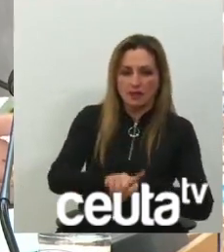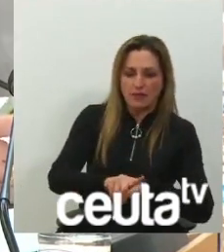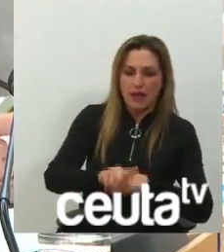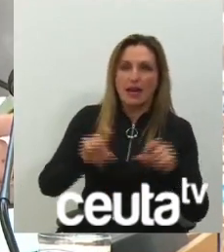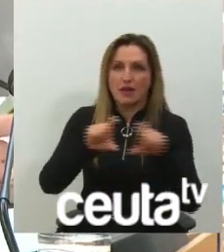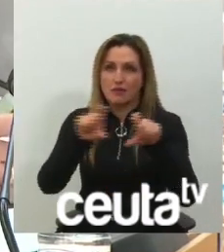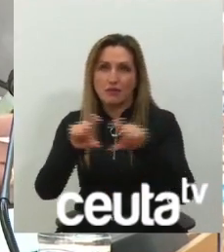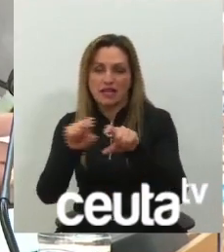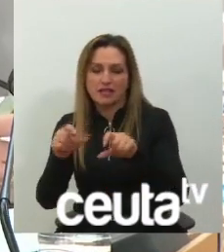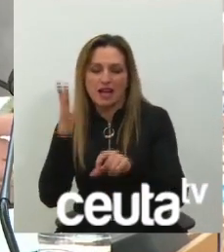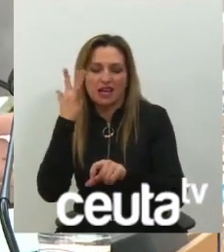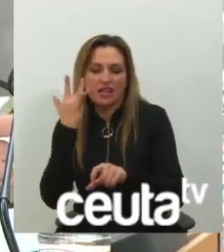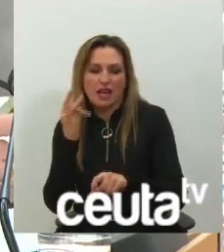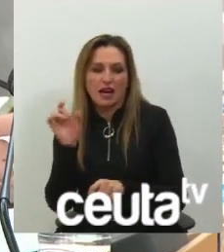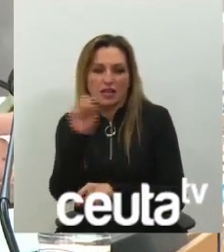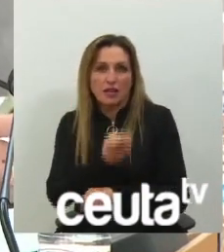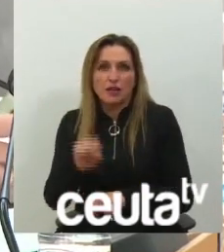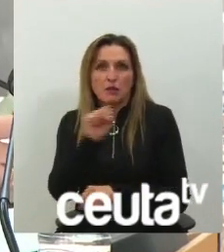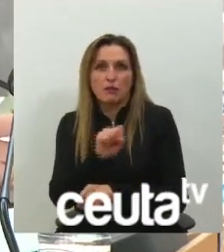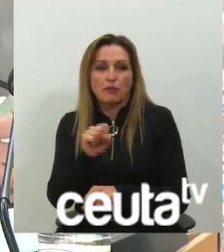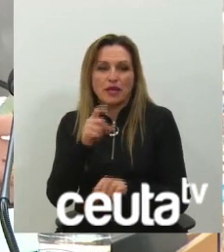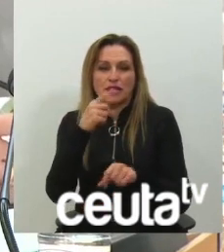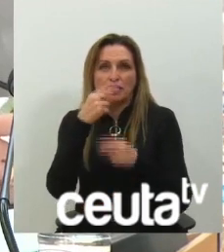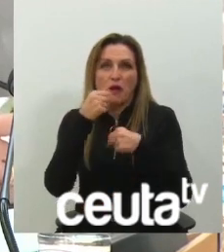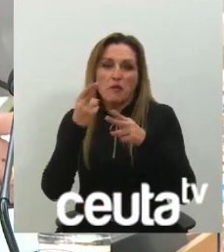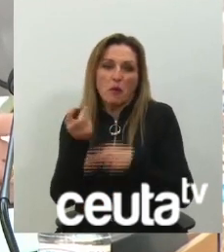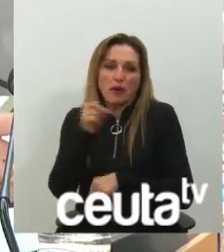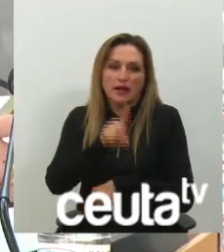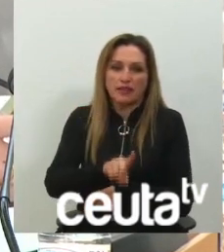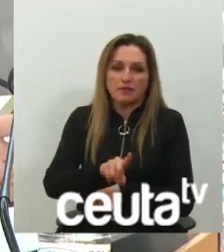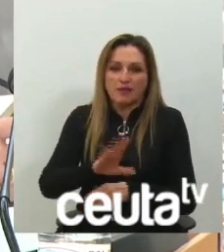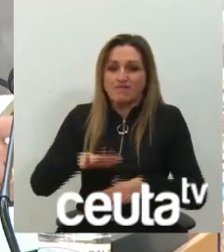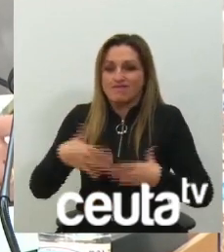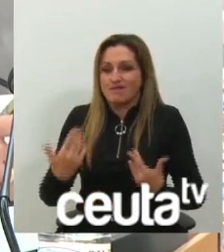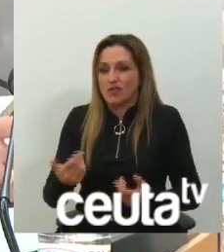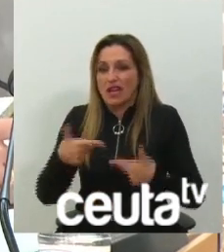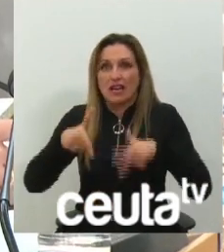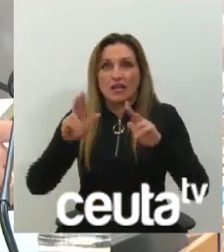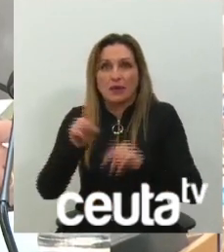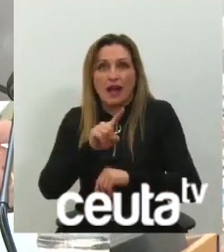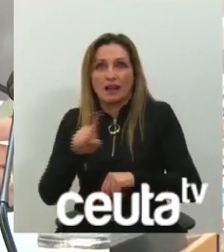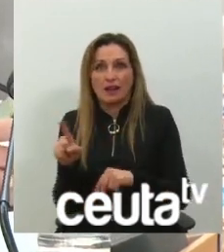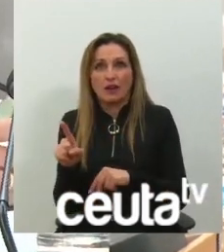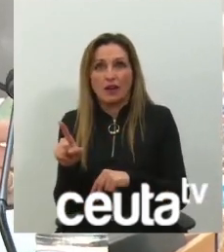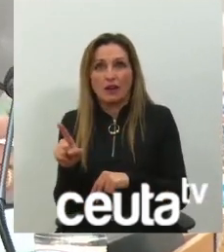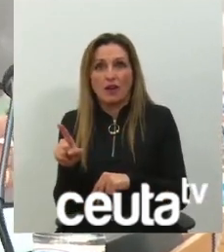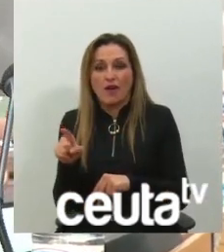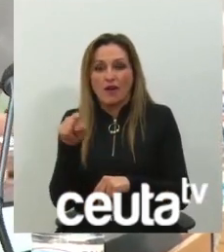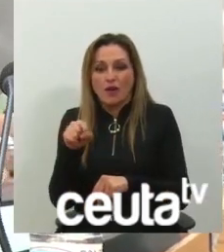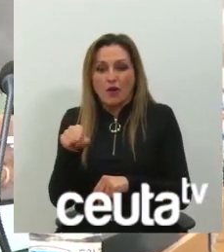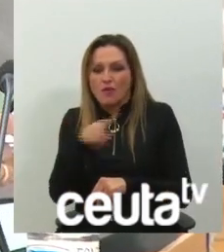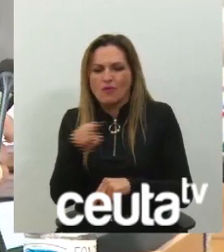pública bueno entonces ustedes dónde están dónde está su no son liberales no sé exactamente en qué sí dónde están exactamente